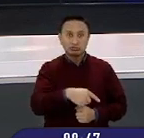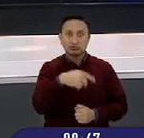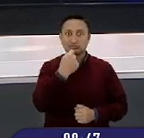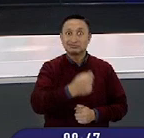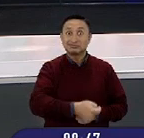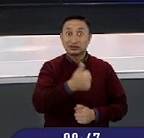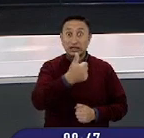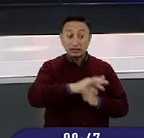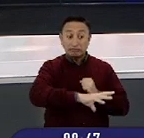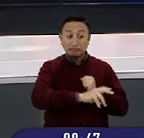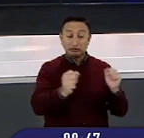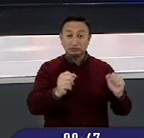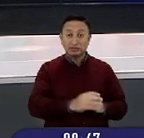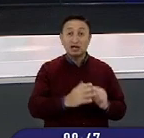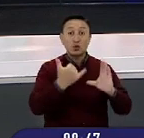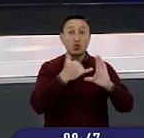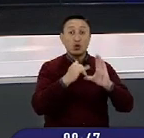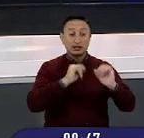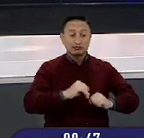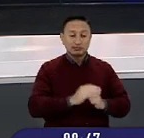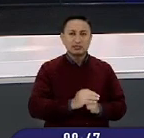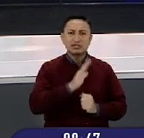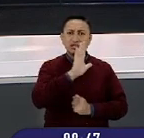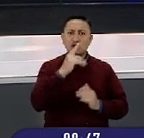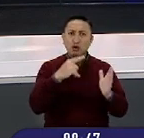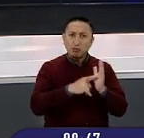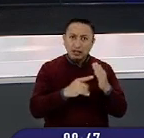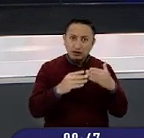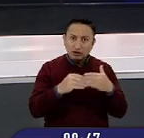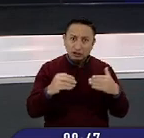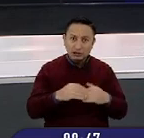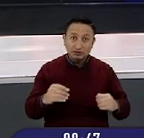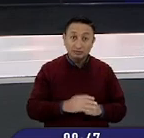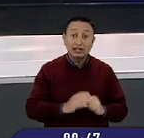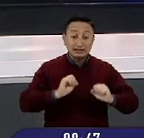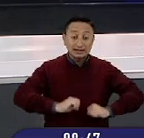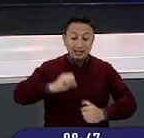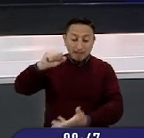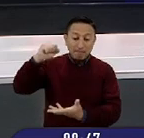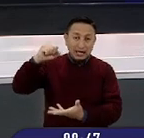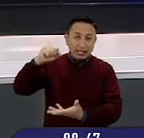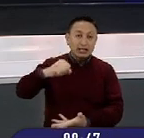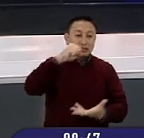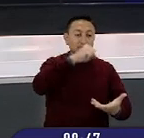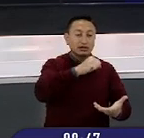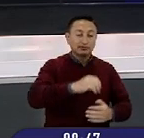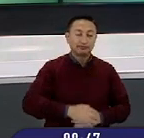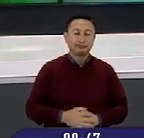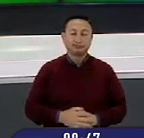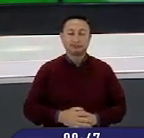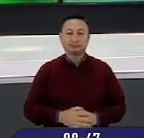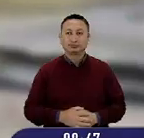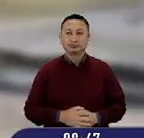una estafa vía WhatsApp en la que le pedían $5,000 por la entrega de unas maletas de un familiar.